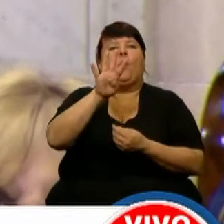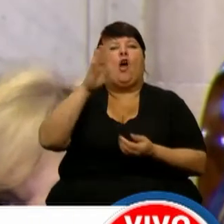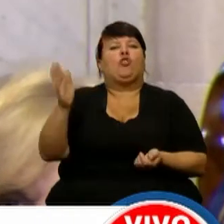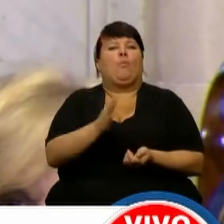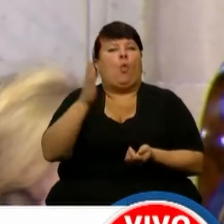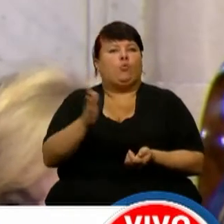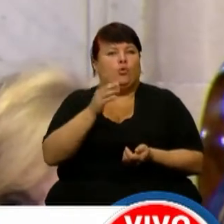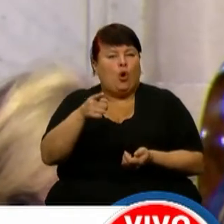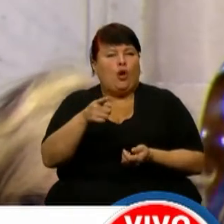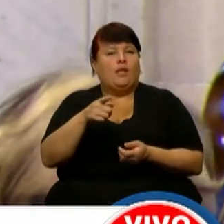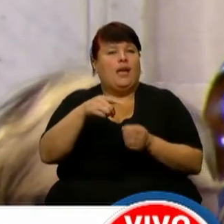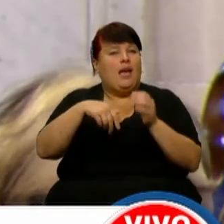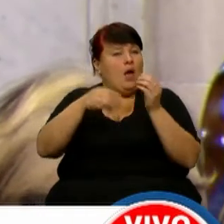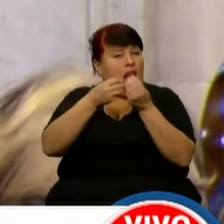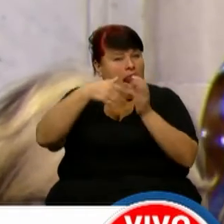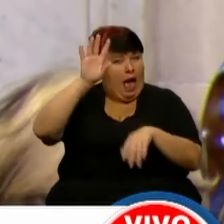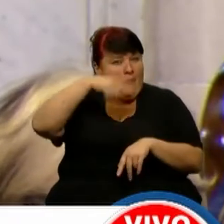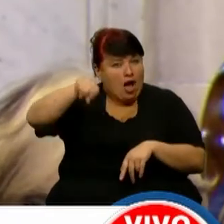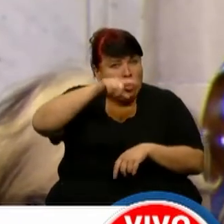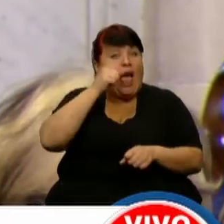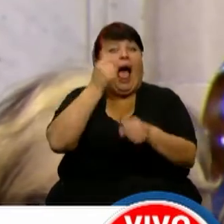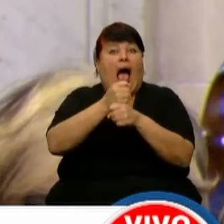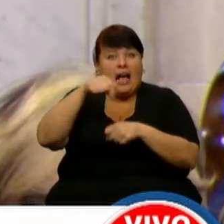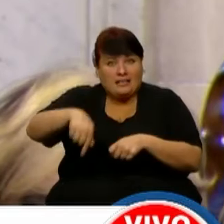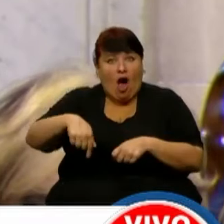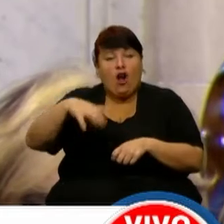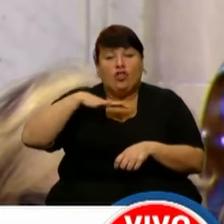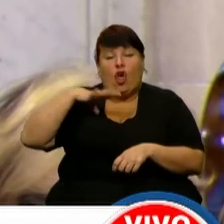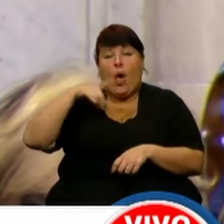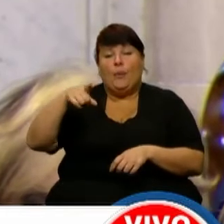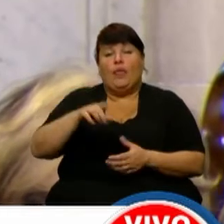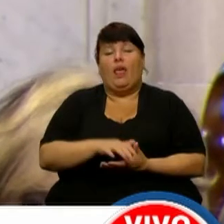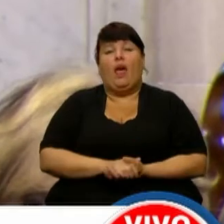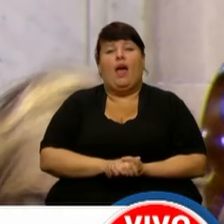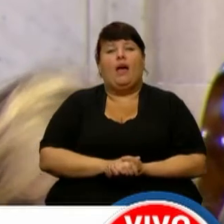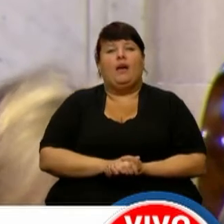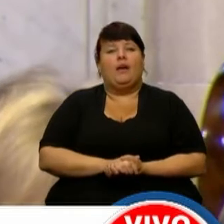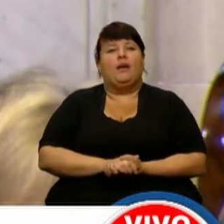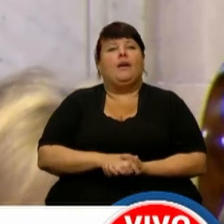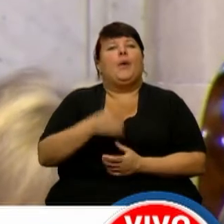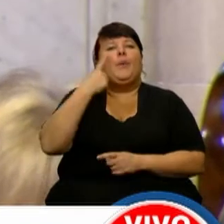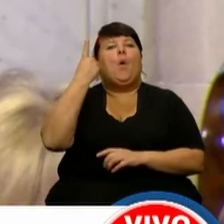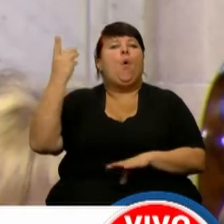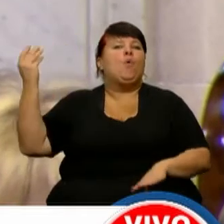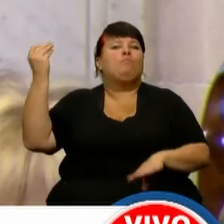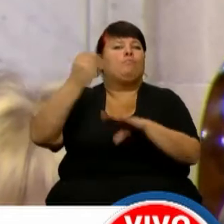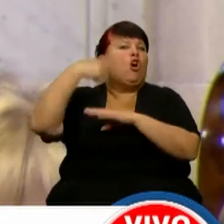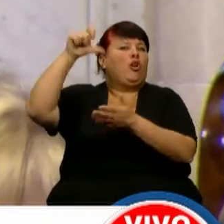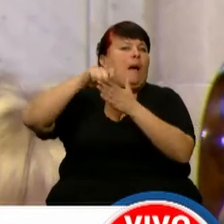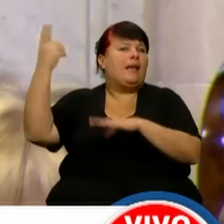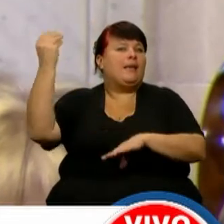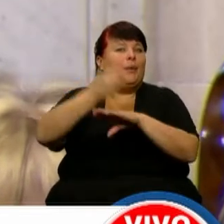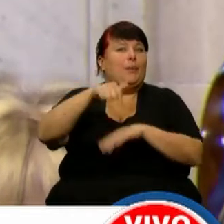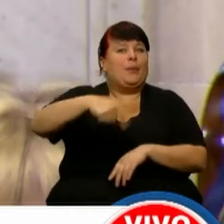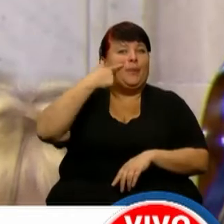productores que muchos de ellos, e inclusive hoy vive un inmigrante que vino